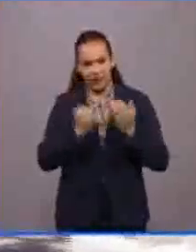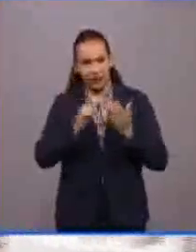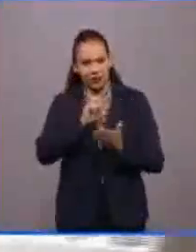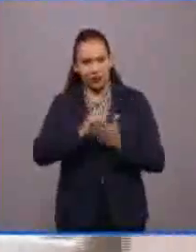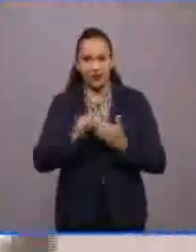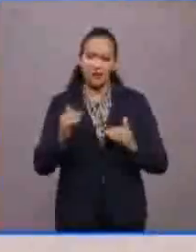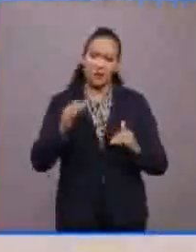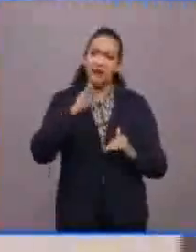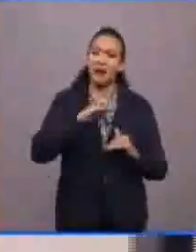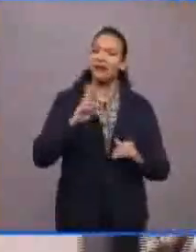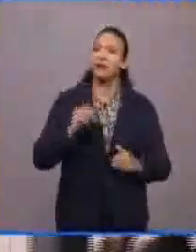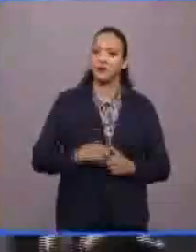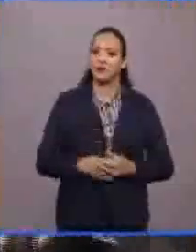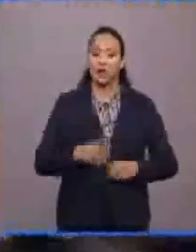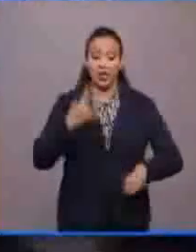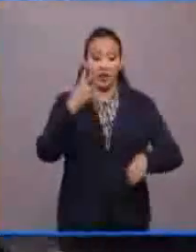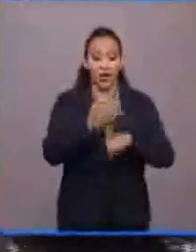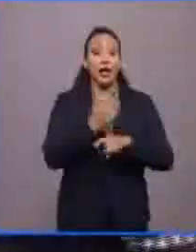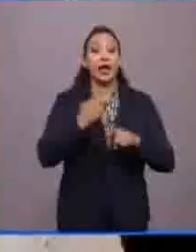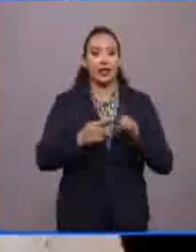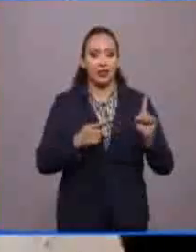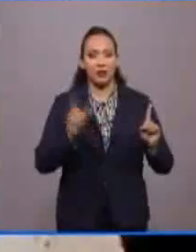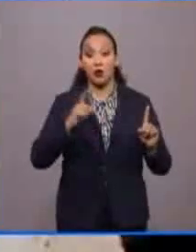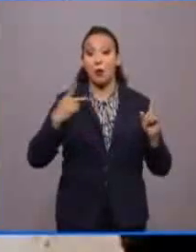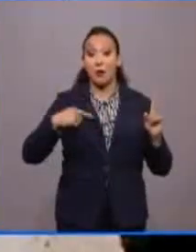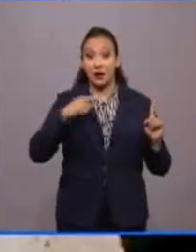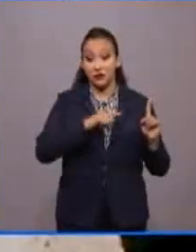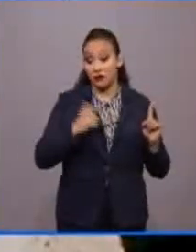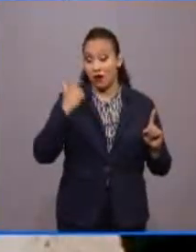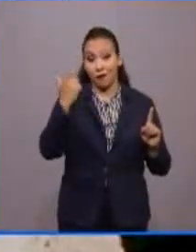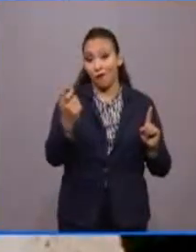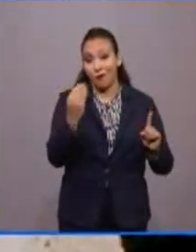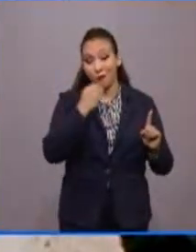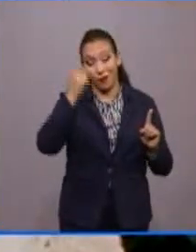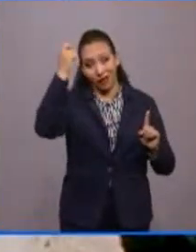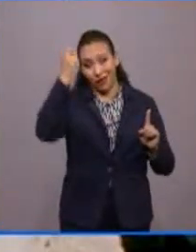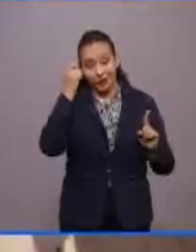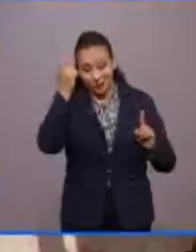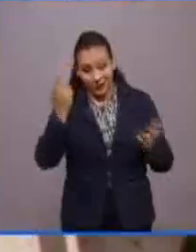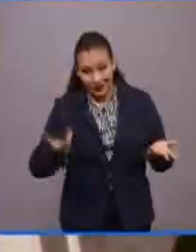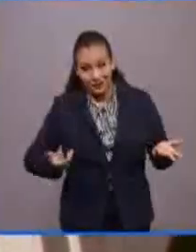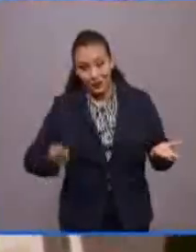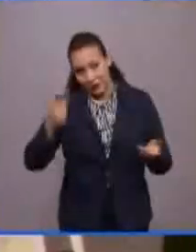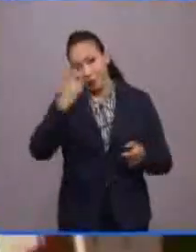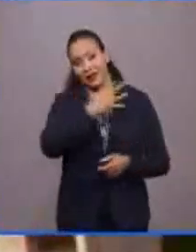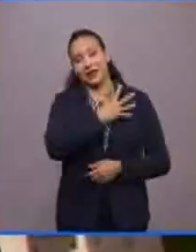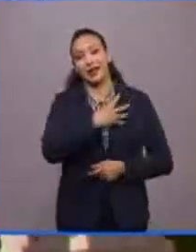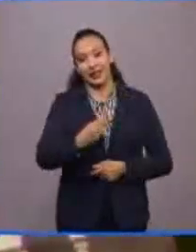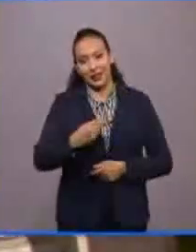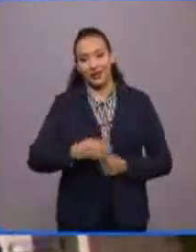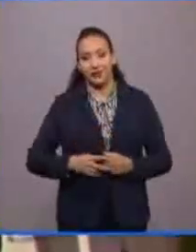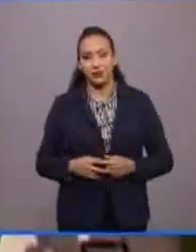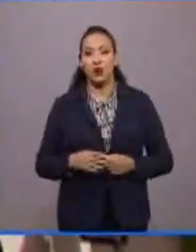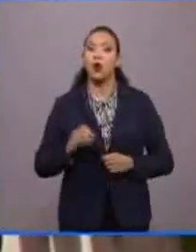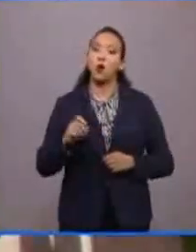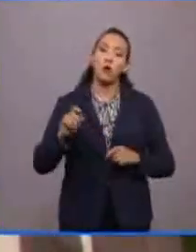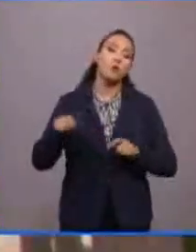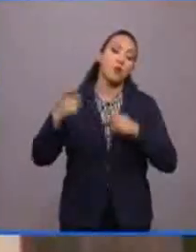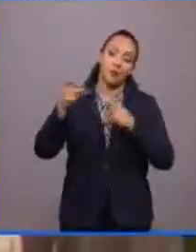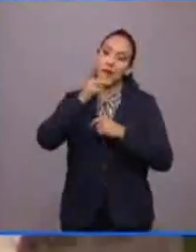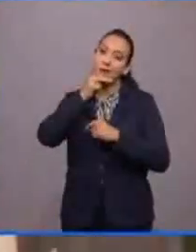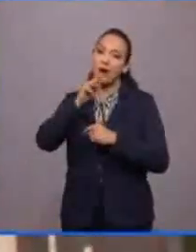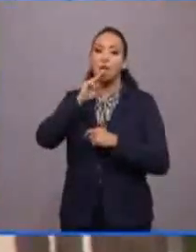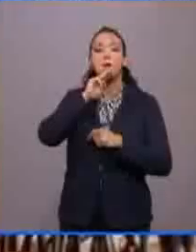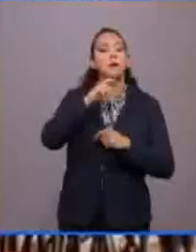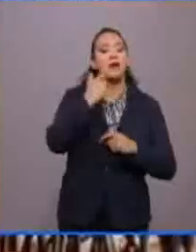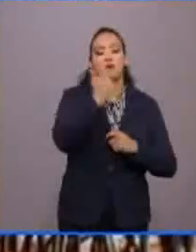las penas. La sanción se aplica a quien deje de proporcionar los recursos necesarios para atender la subsistencia de sus ascendientes, hijos o